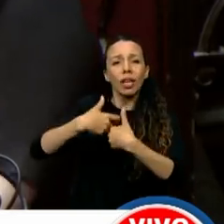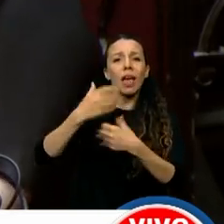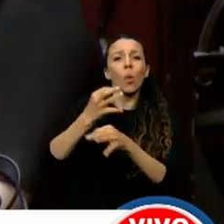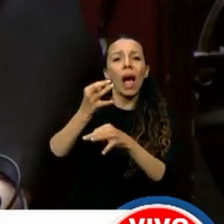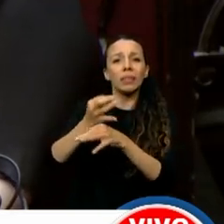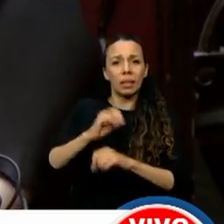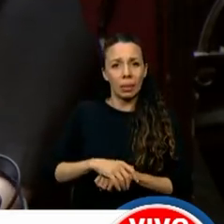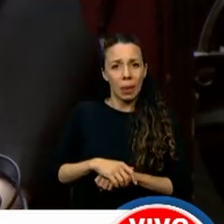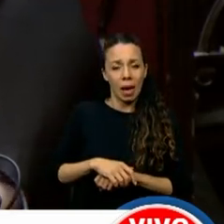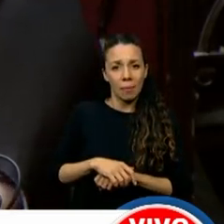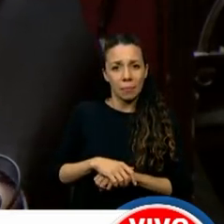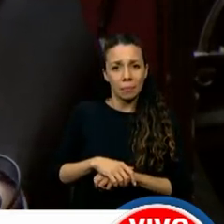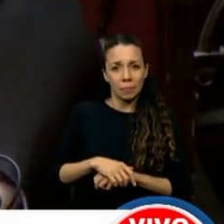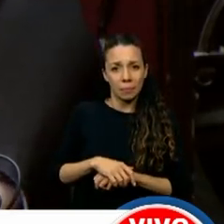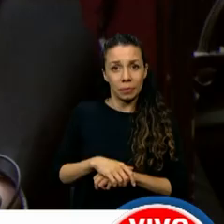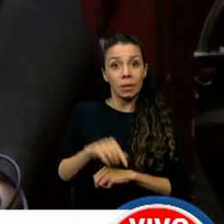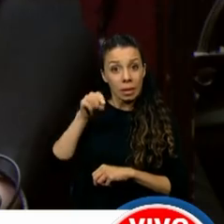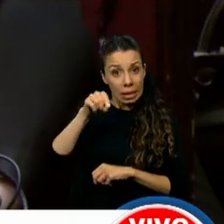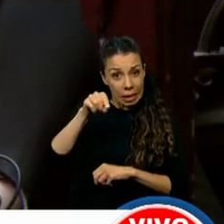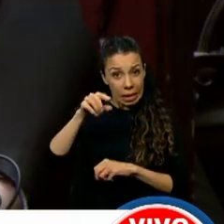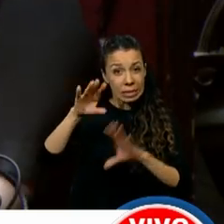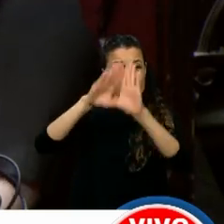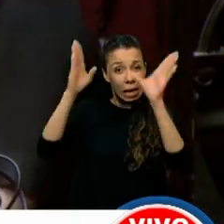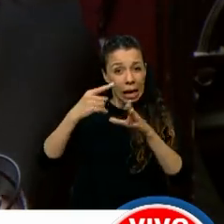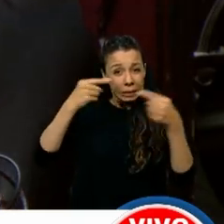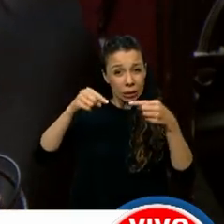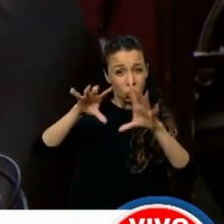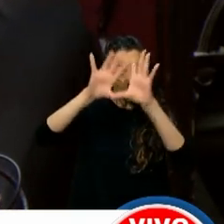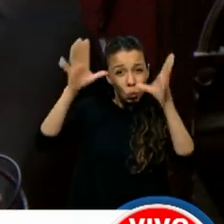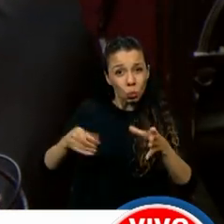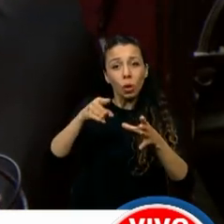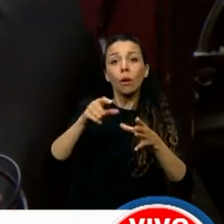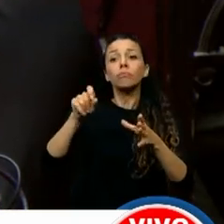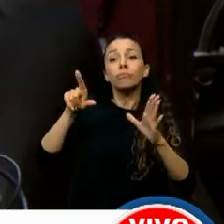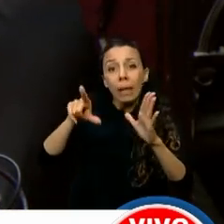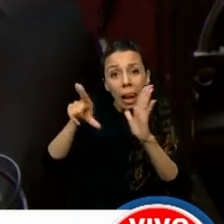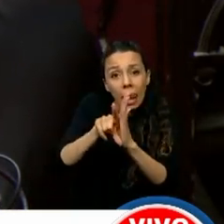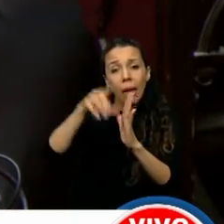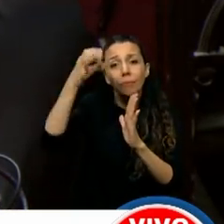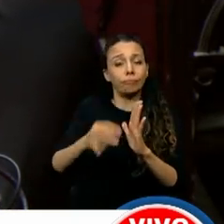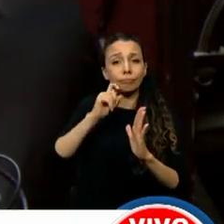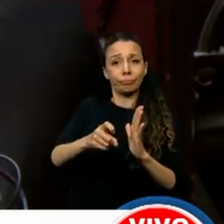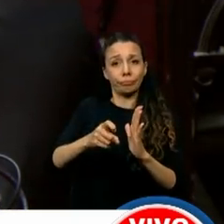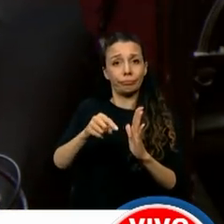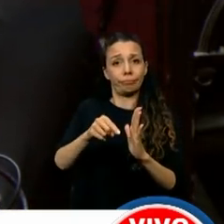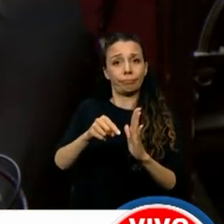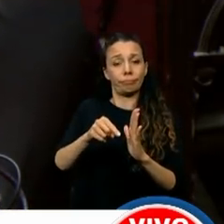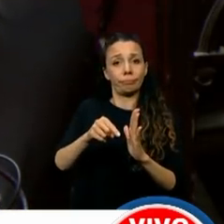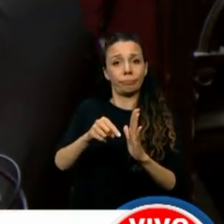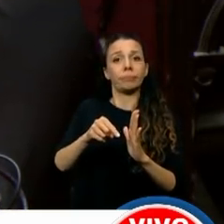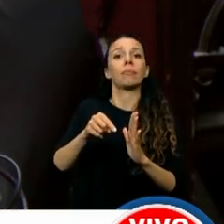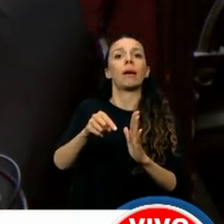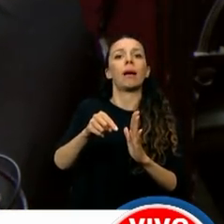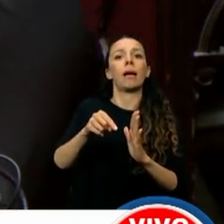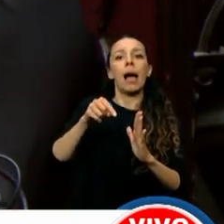que con un resguardo de una ley que se incumplió va a recibir en este presupuesto